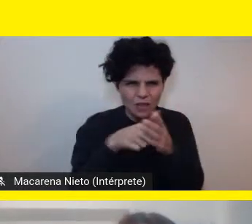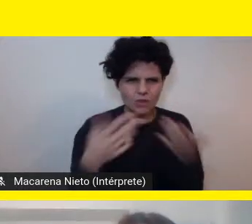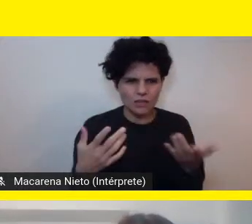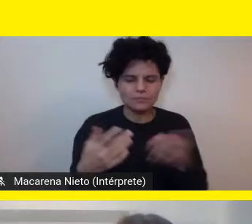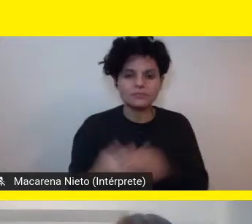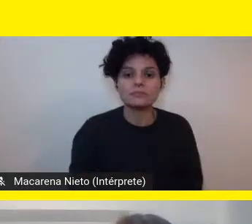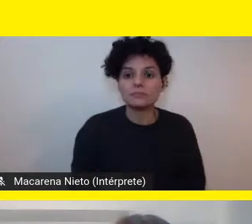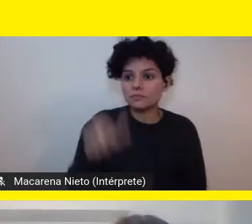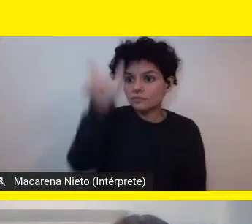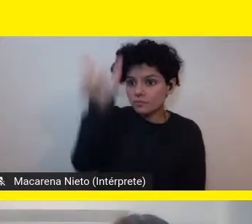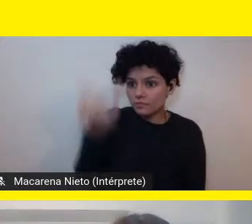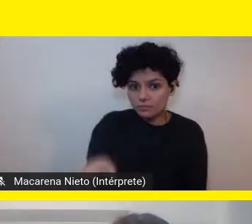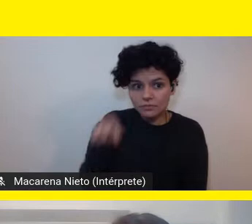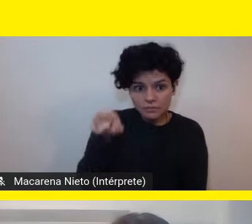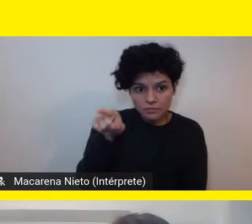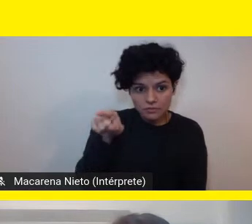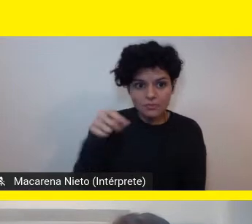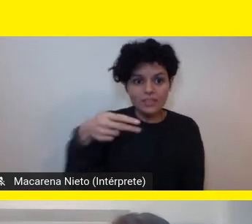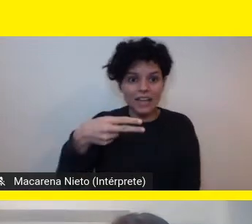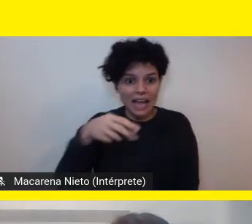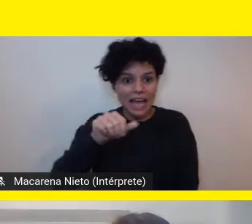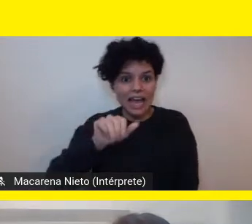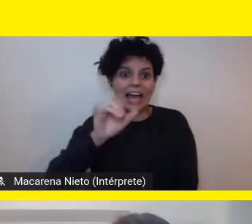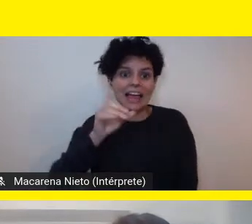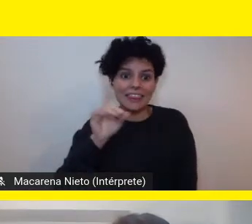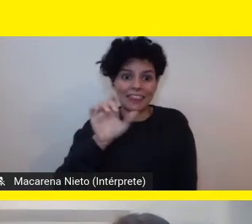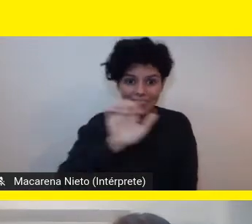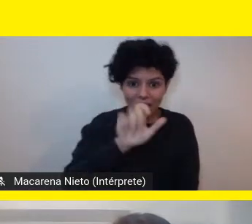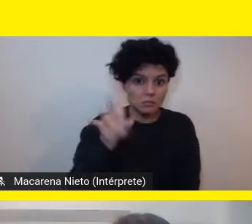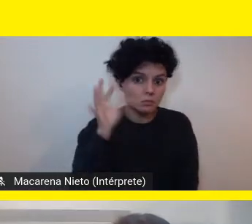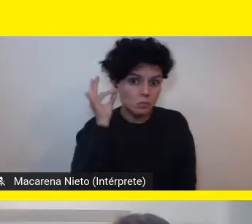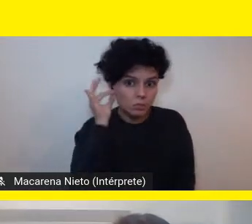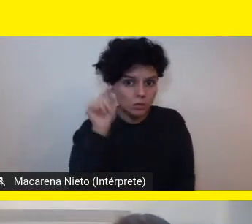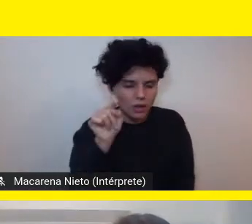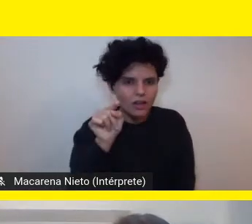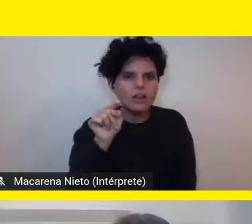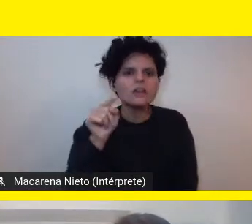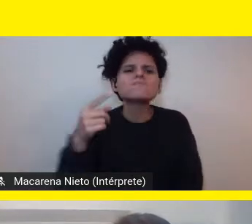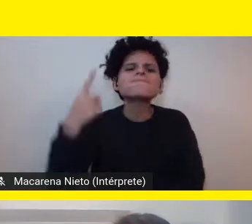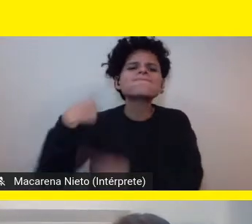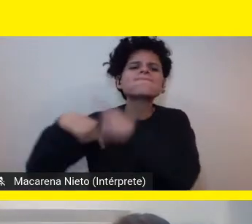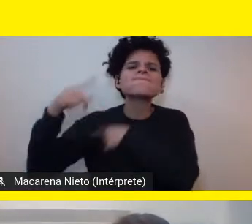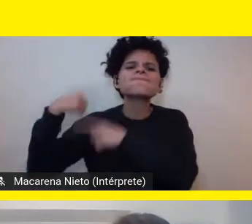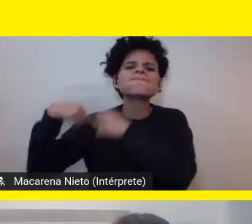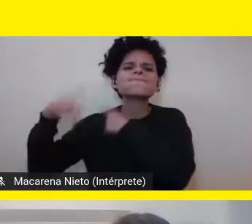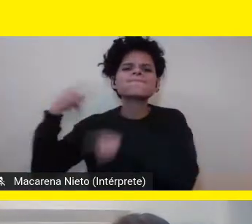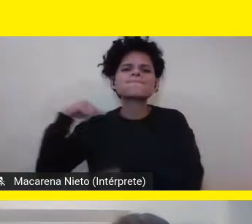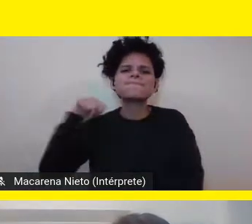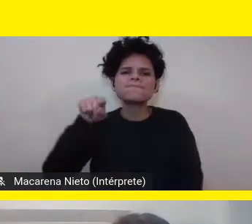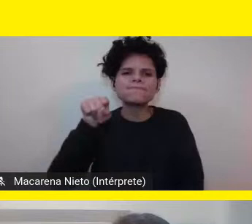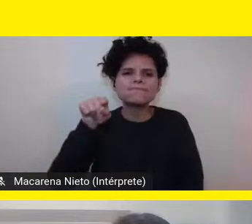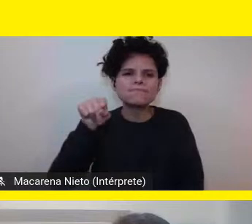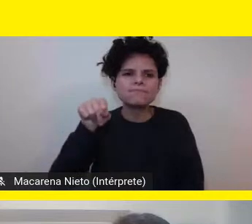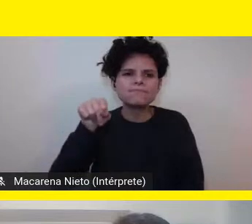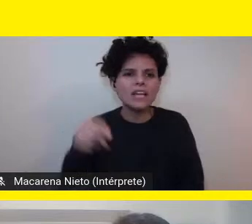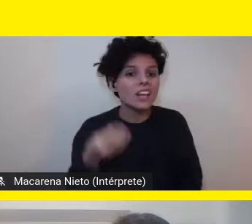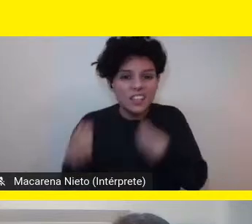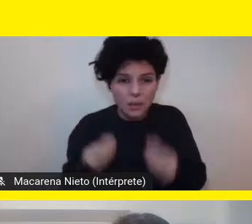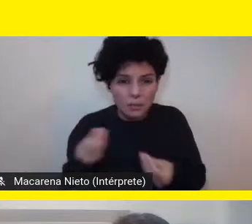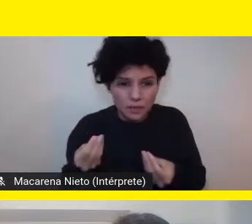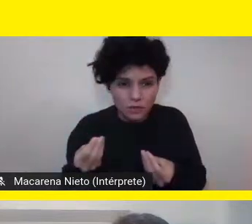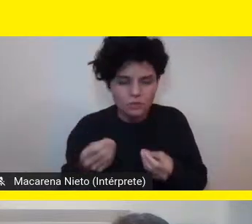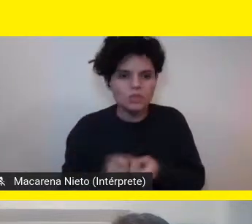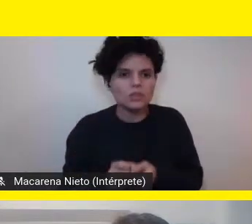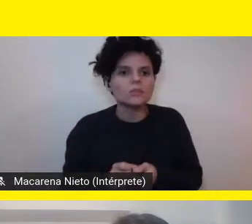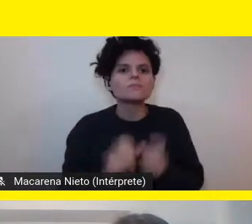a partir de una publicación fortuita en el Plan B, fortuita para la justicia, digamos,